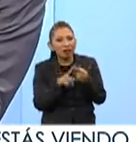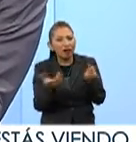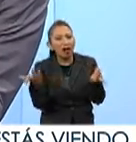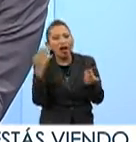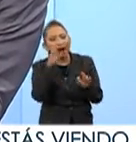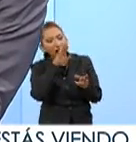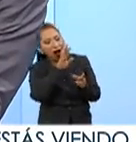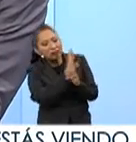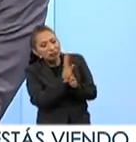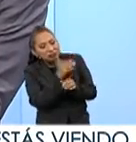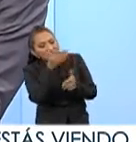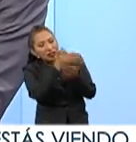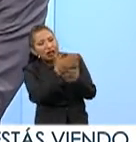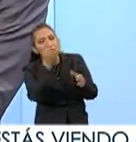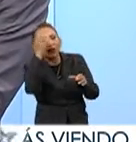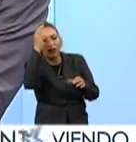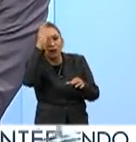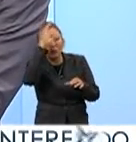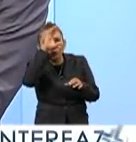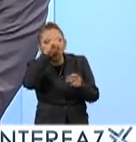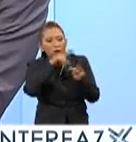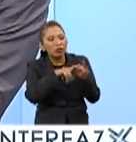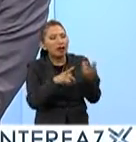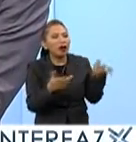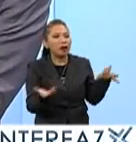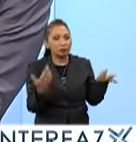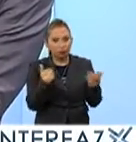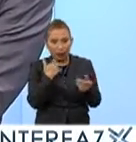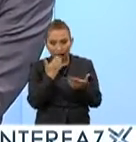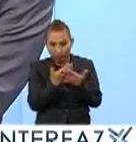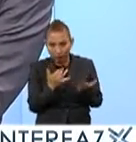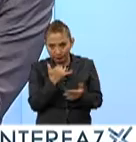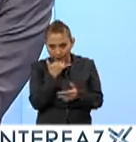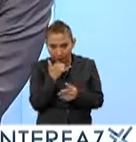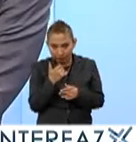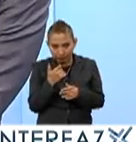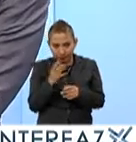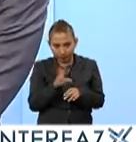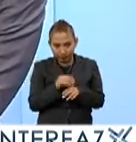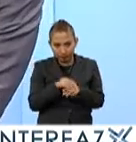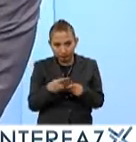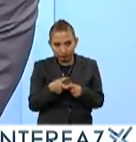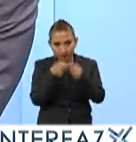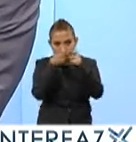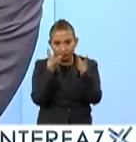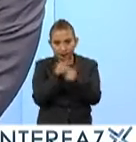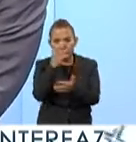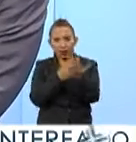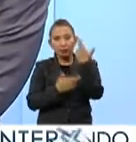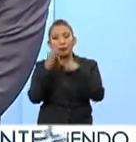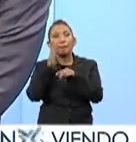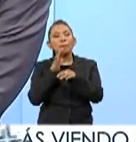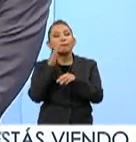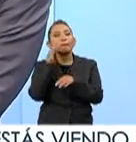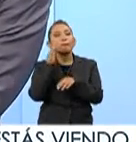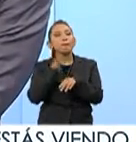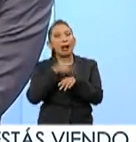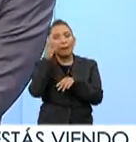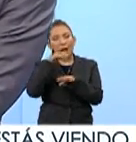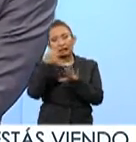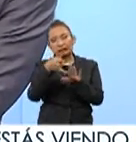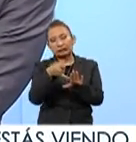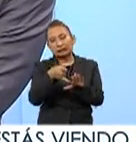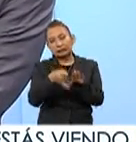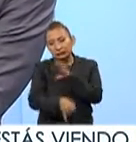los espectáculos, nuestra cultura. Si me lo permites, vamos a hacer una pausa y regresamos para poder hablar